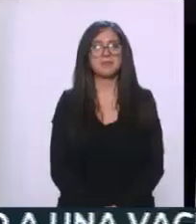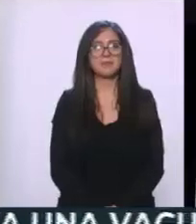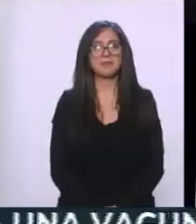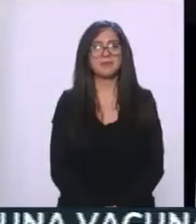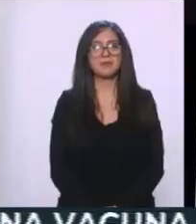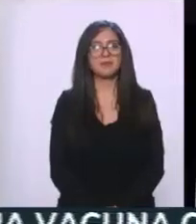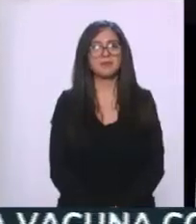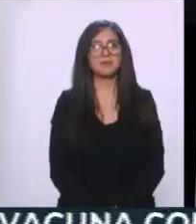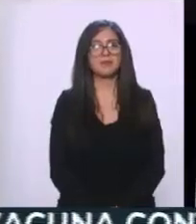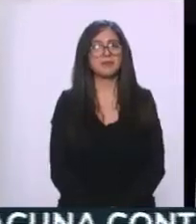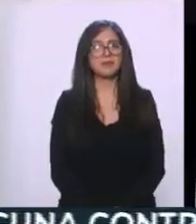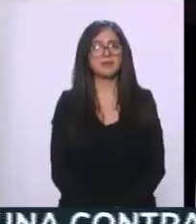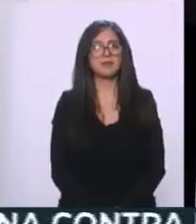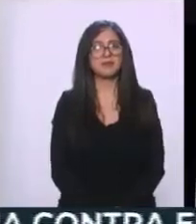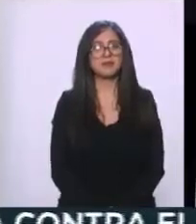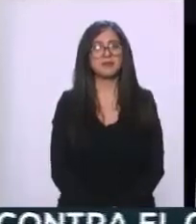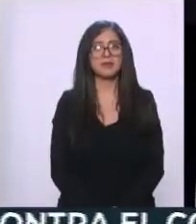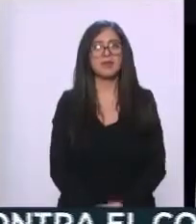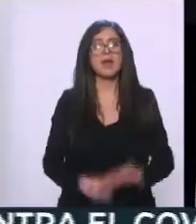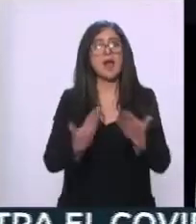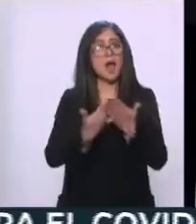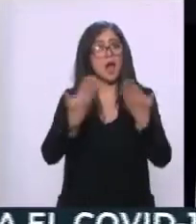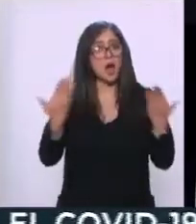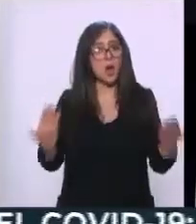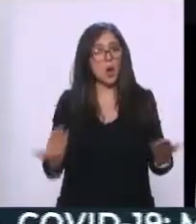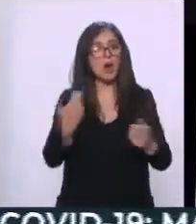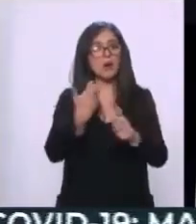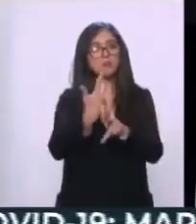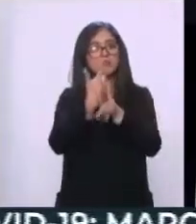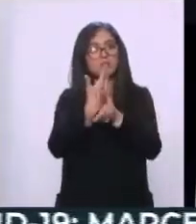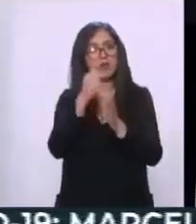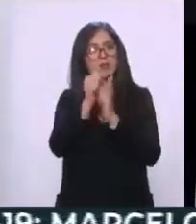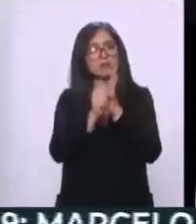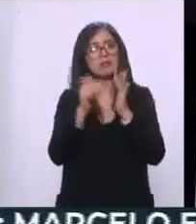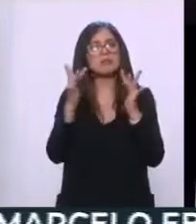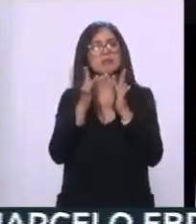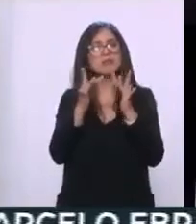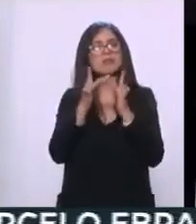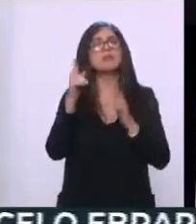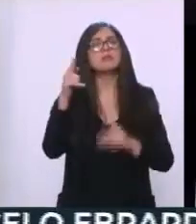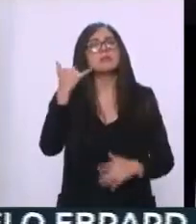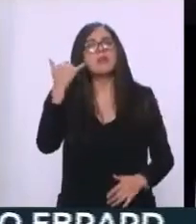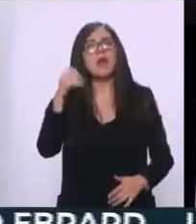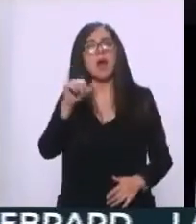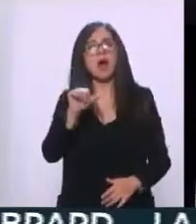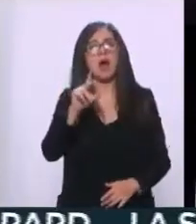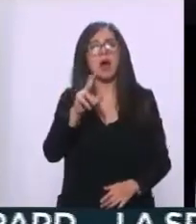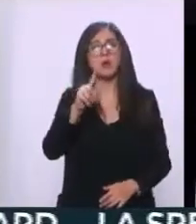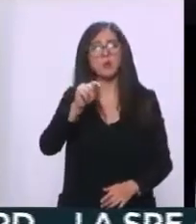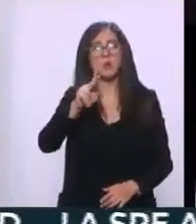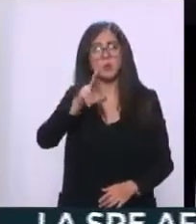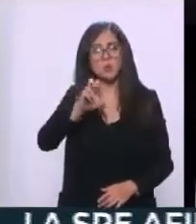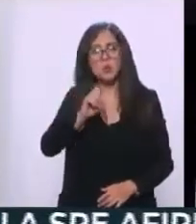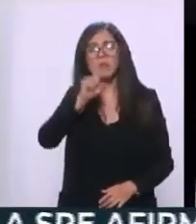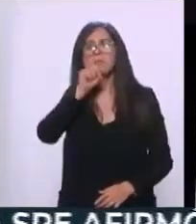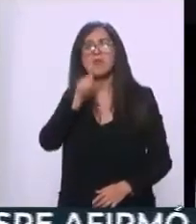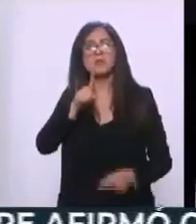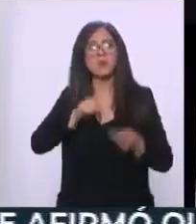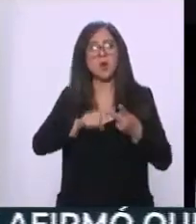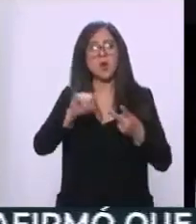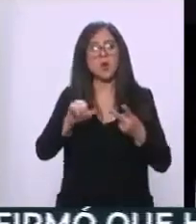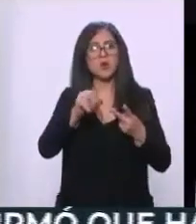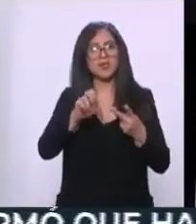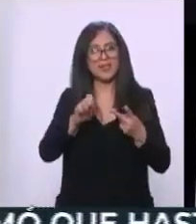Se encuentran con nosotros por Skype, por línea telefónica, Arturo Cano, el periodista Arturo Cano y José Gil Olmos.